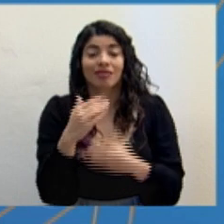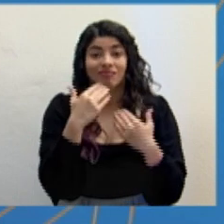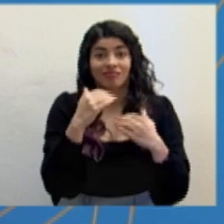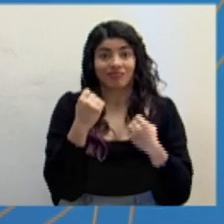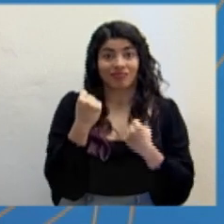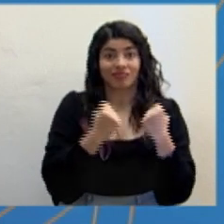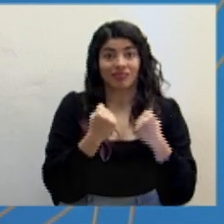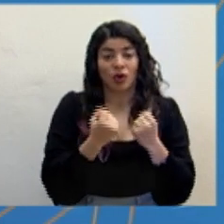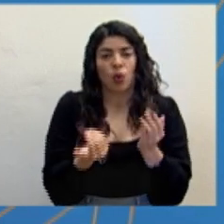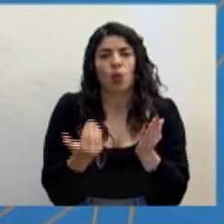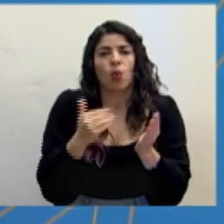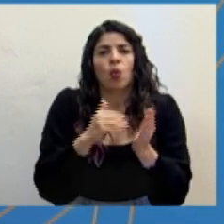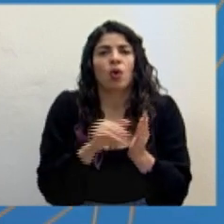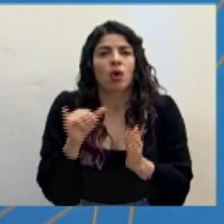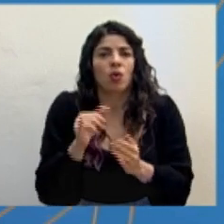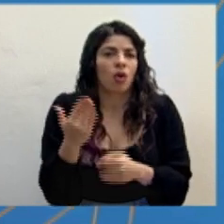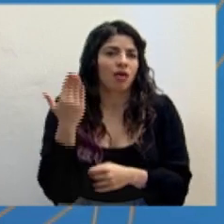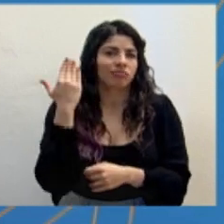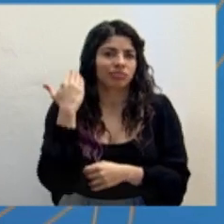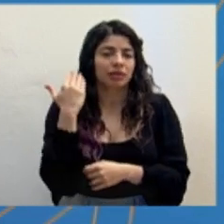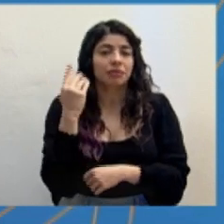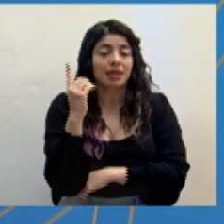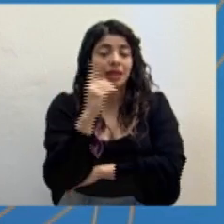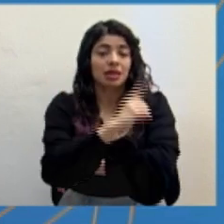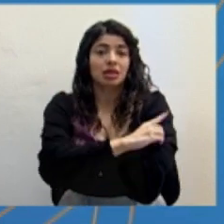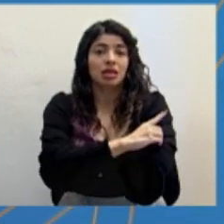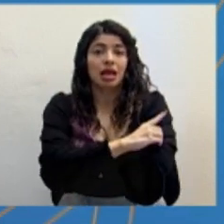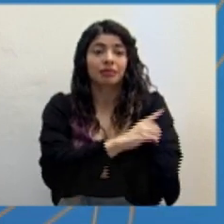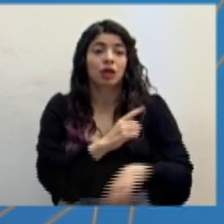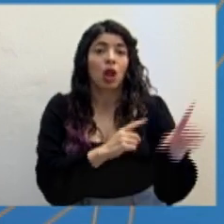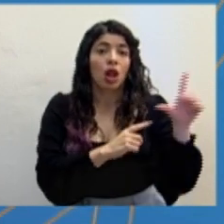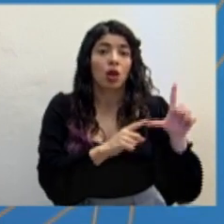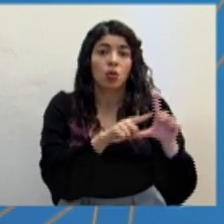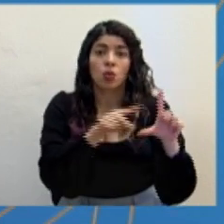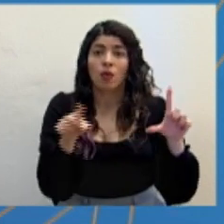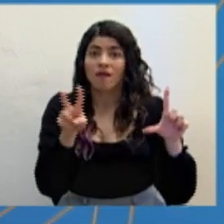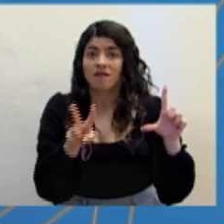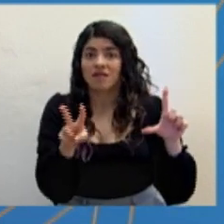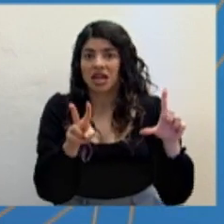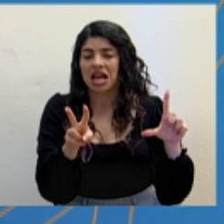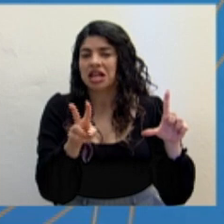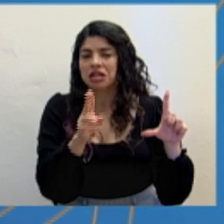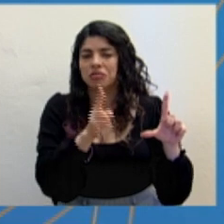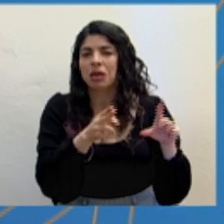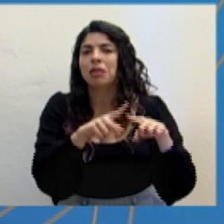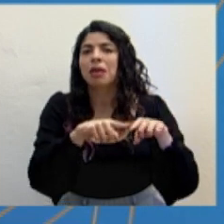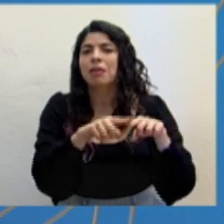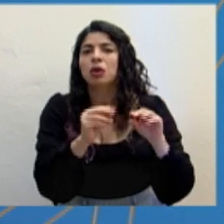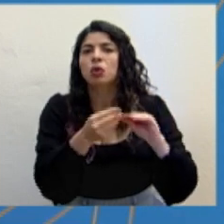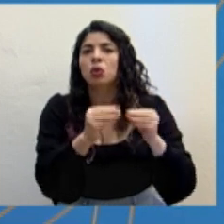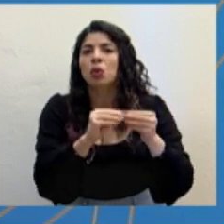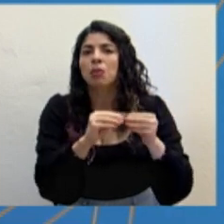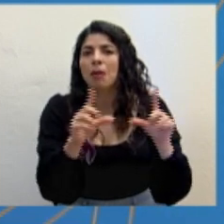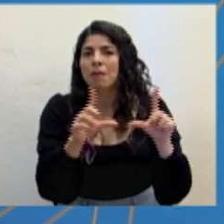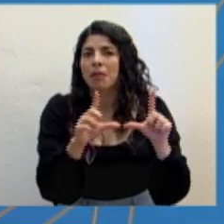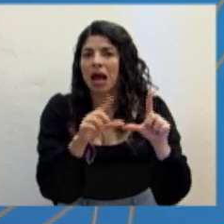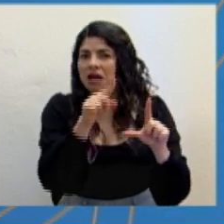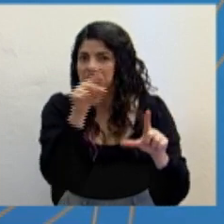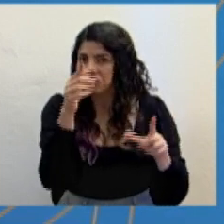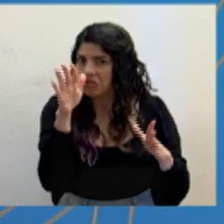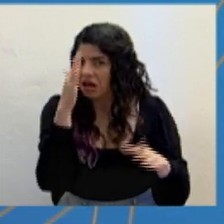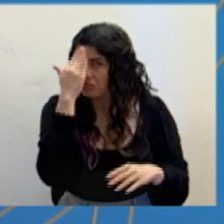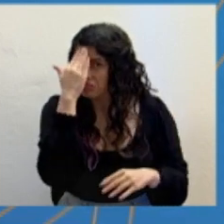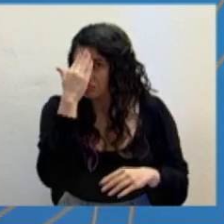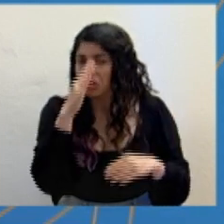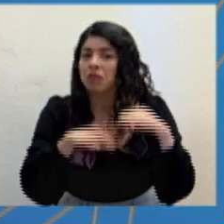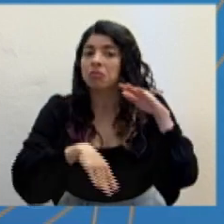vehicular, volvemos a la restricción ordinaria durante los días de lunes a viernes, según los números de placa ya conocidos, y hasta